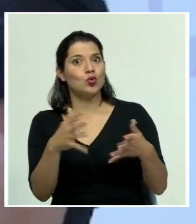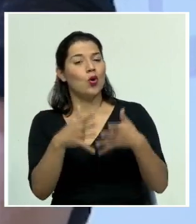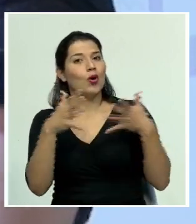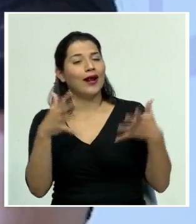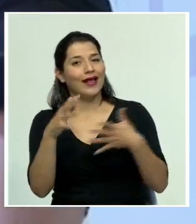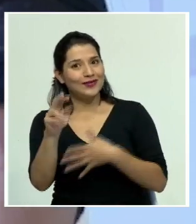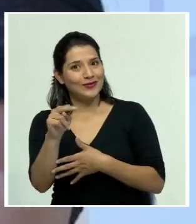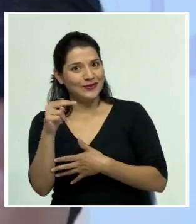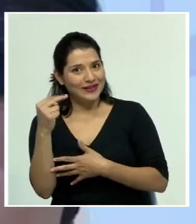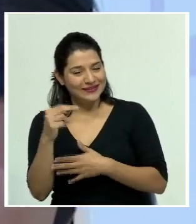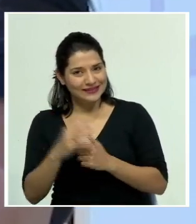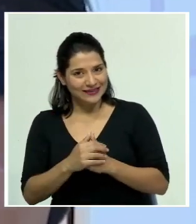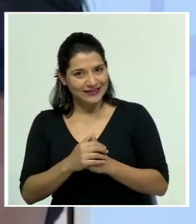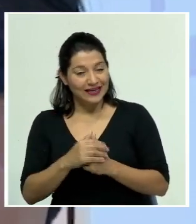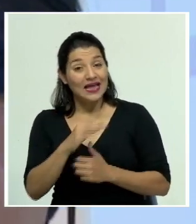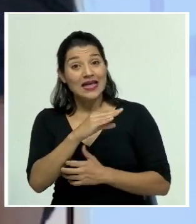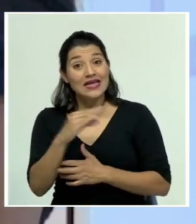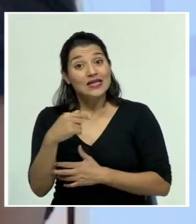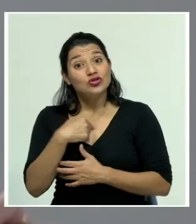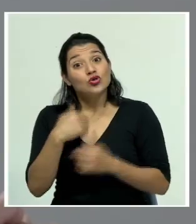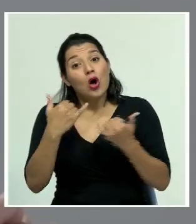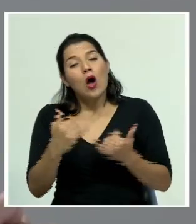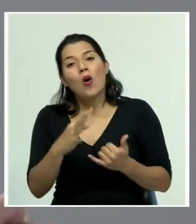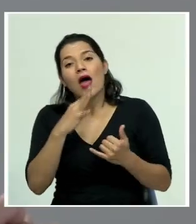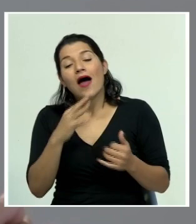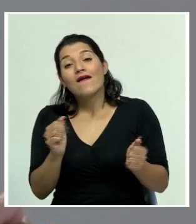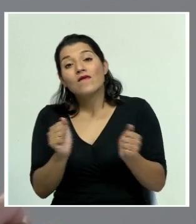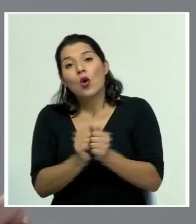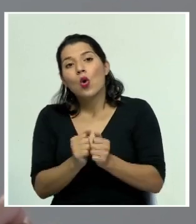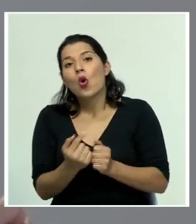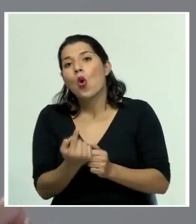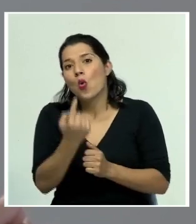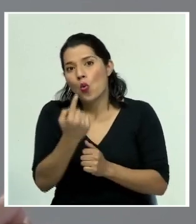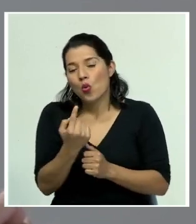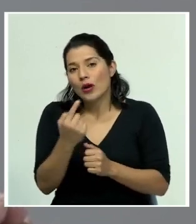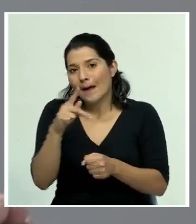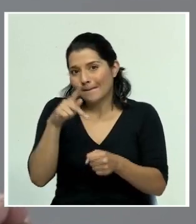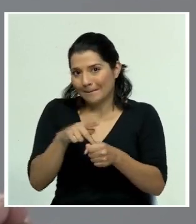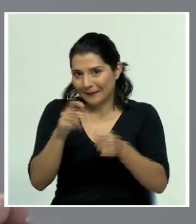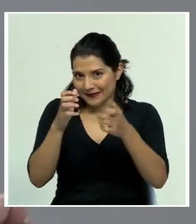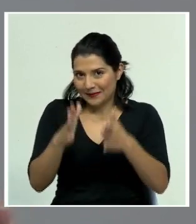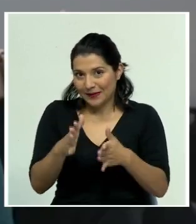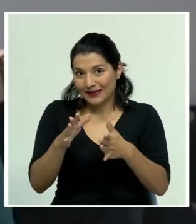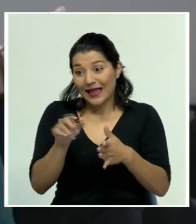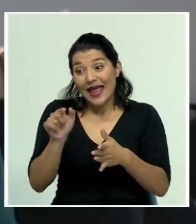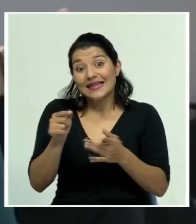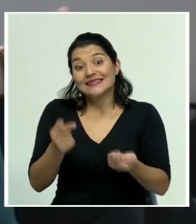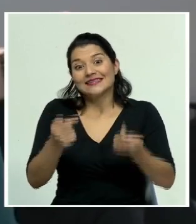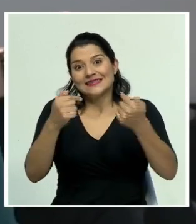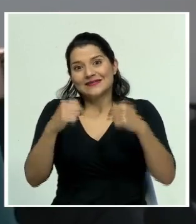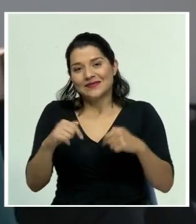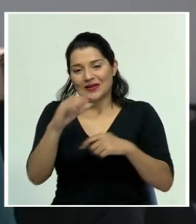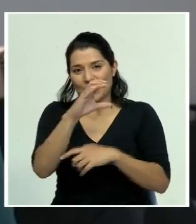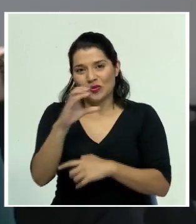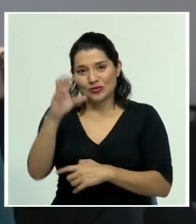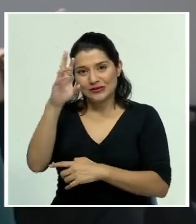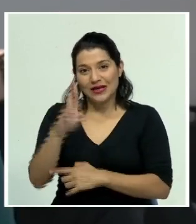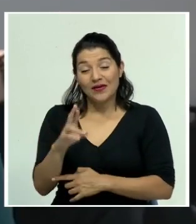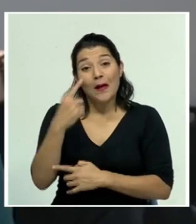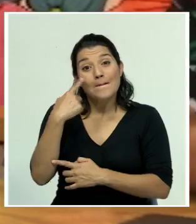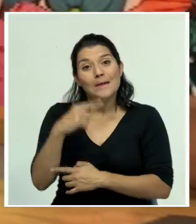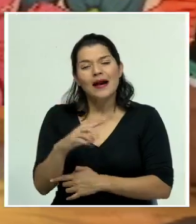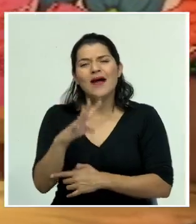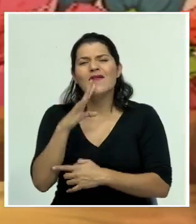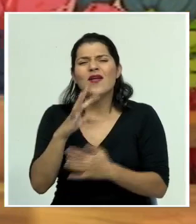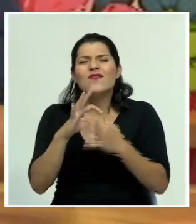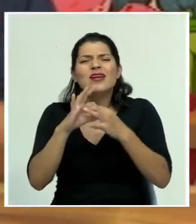noticia y precisamente voy a hablar con una tallerista que precisamente vino a nuestro país a hablarnos